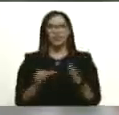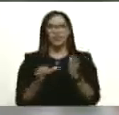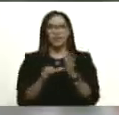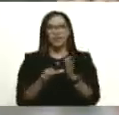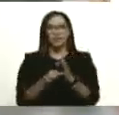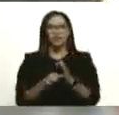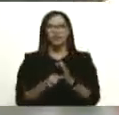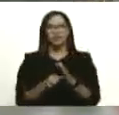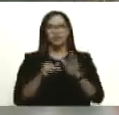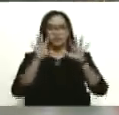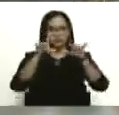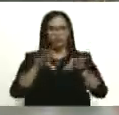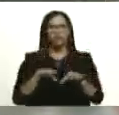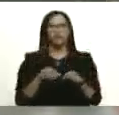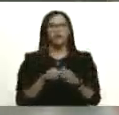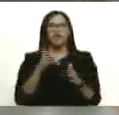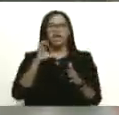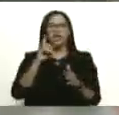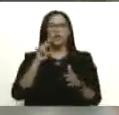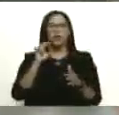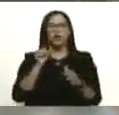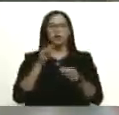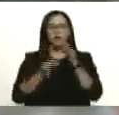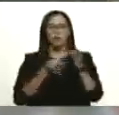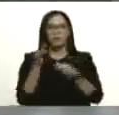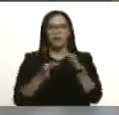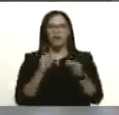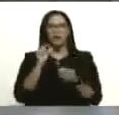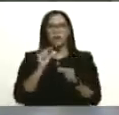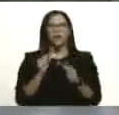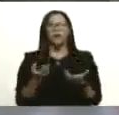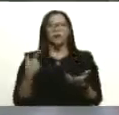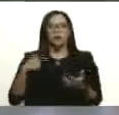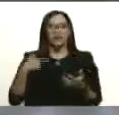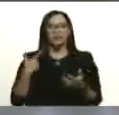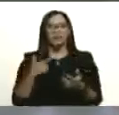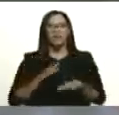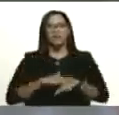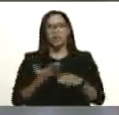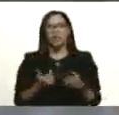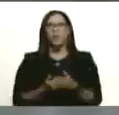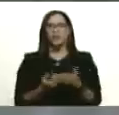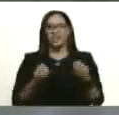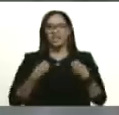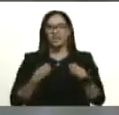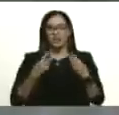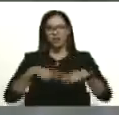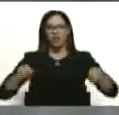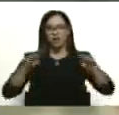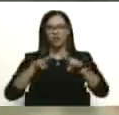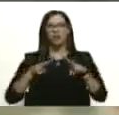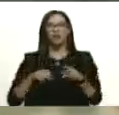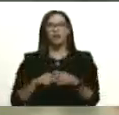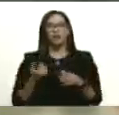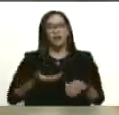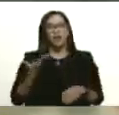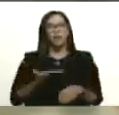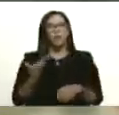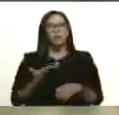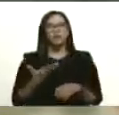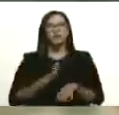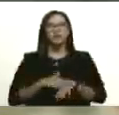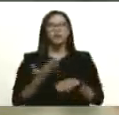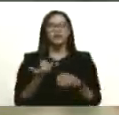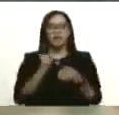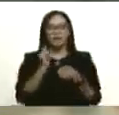autor, Eduardo Viloria, nos está explicando un poco lo que contiene y por qué es vigente y por qué es válido. Y yo creo que esto es importante porque hay